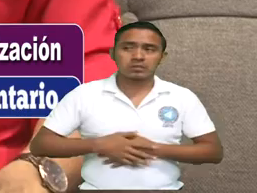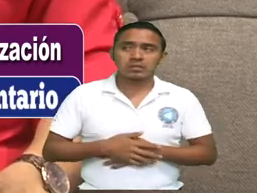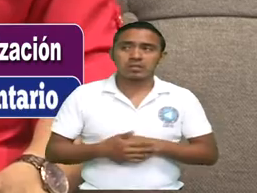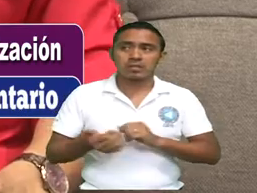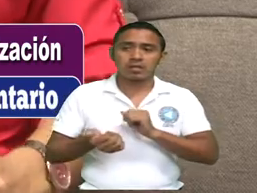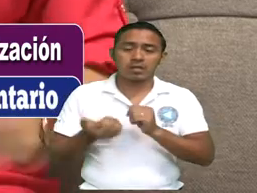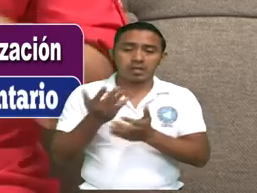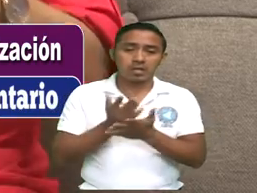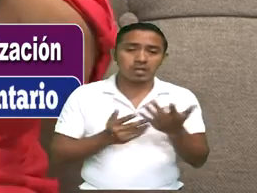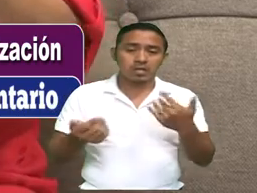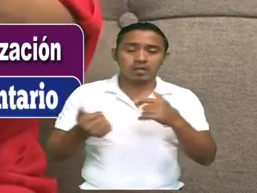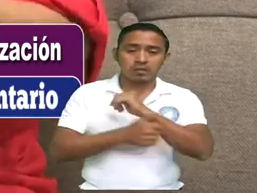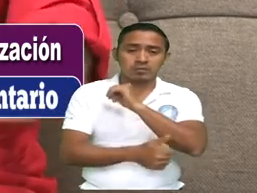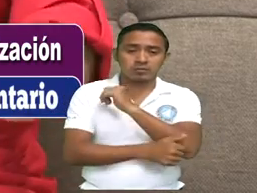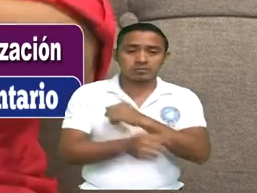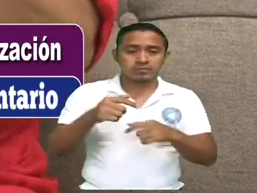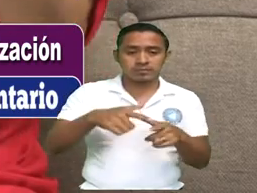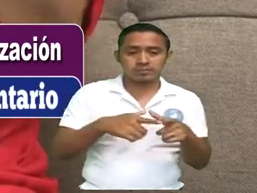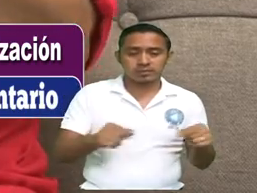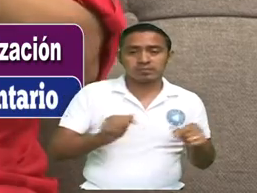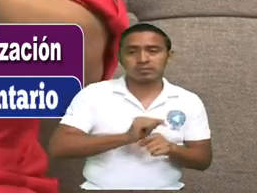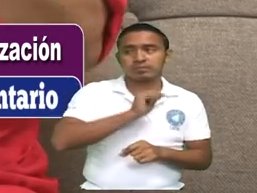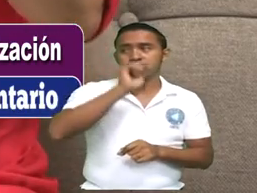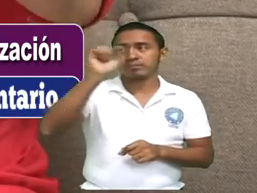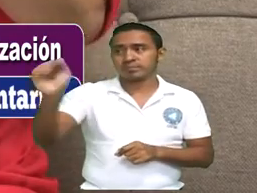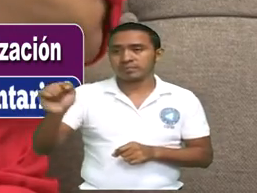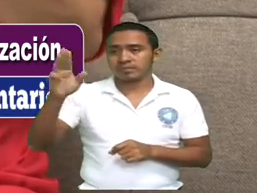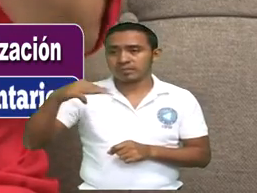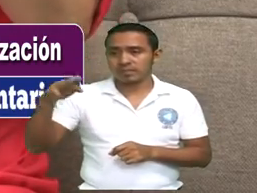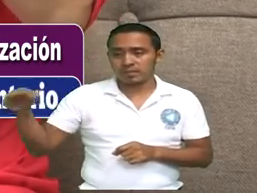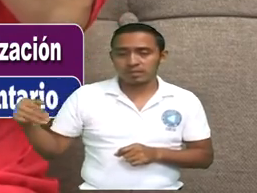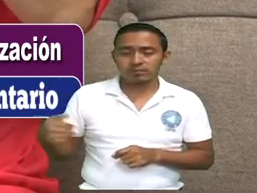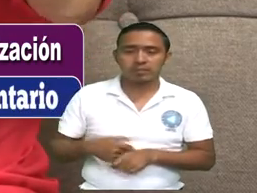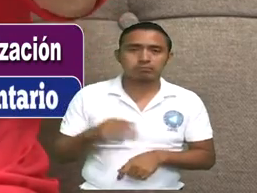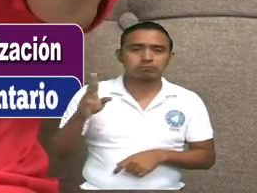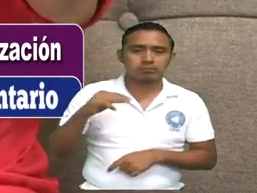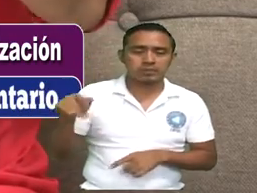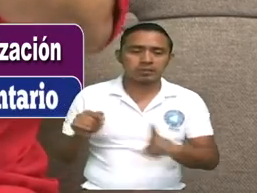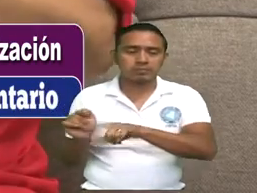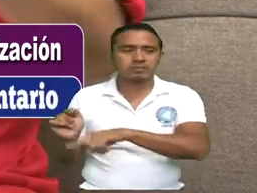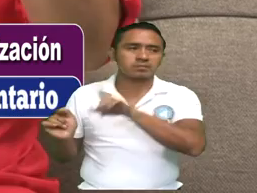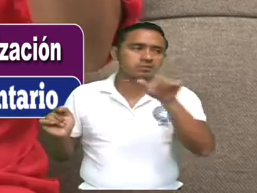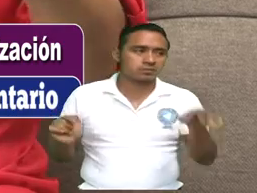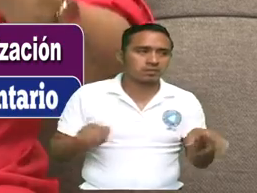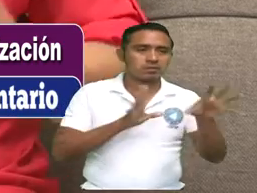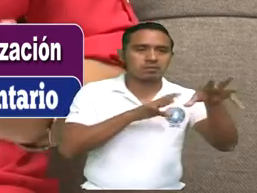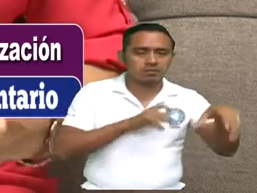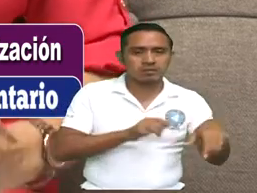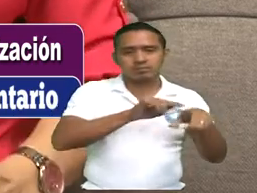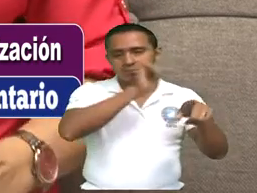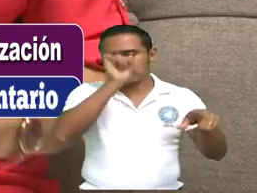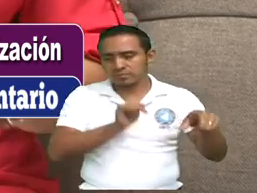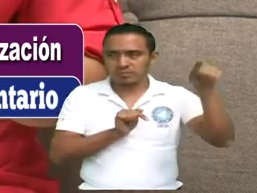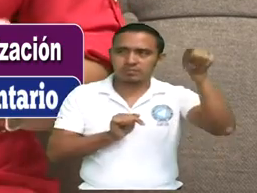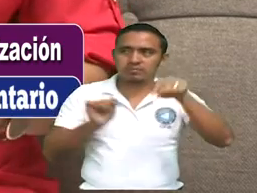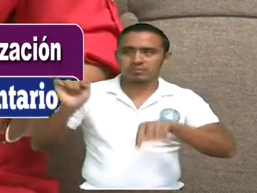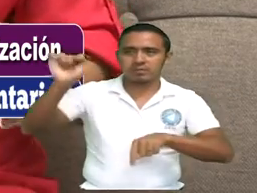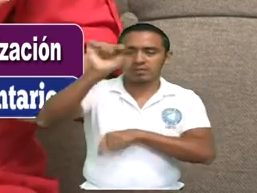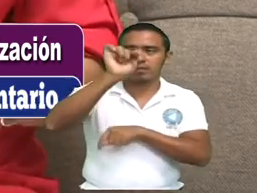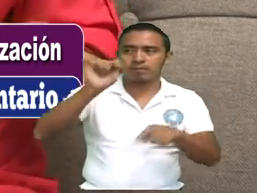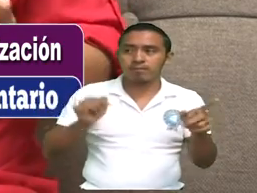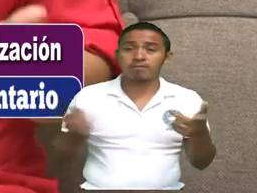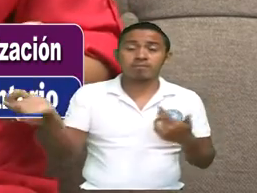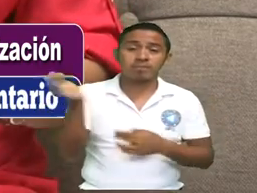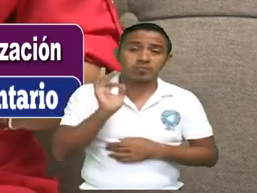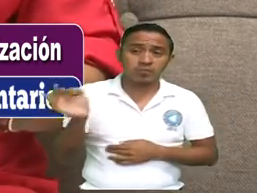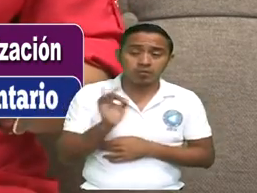decimos nosotros, que va de Managua a Matagalpa, de Matagalpa a León, y así va de un departamento a otro. Entonces también hay